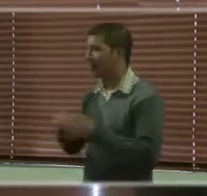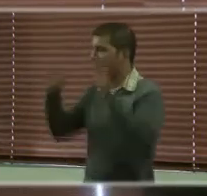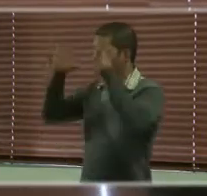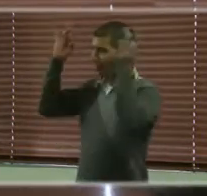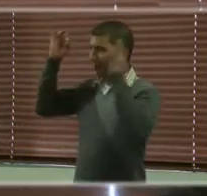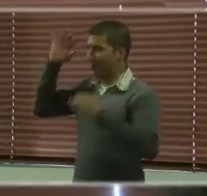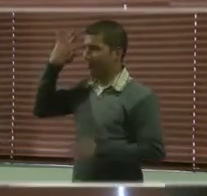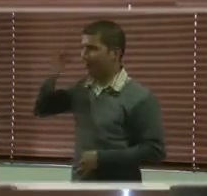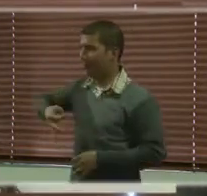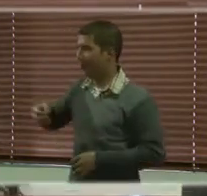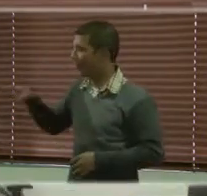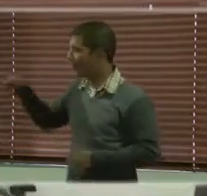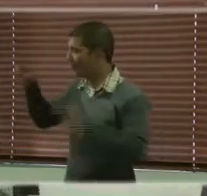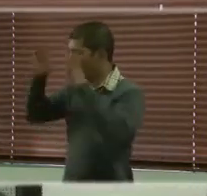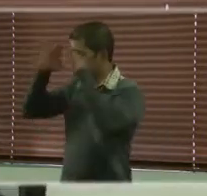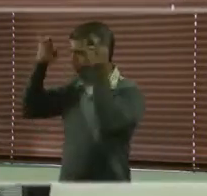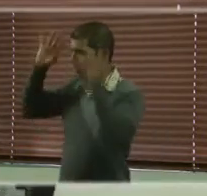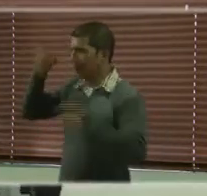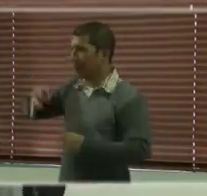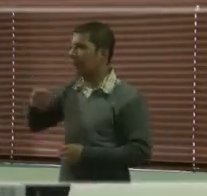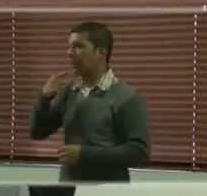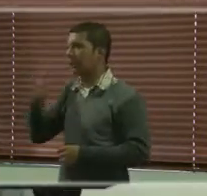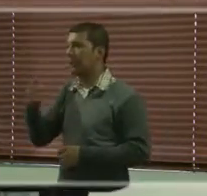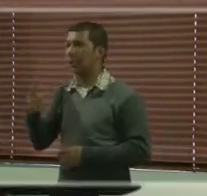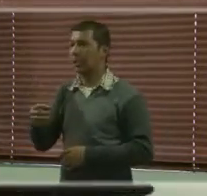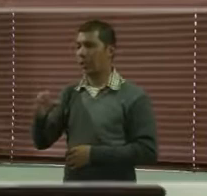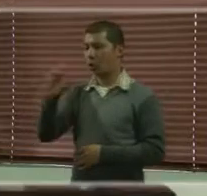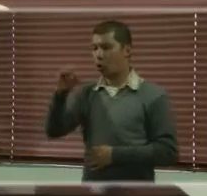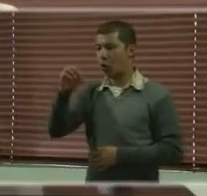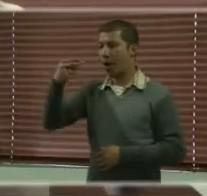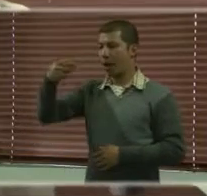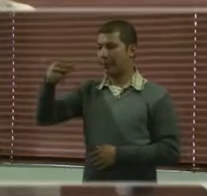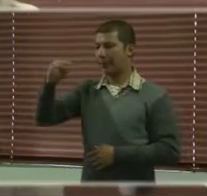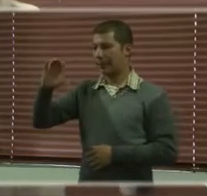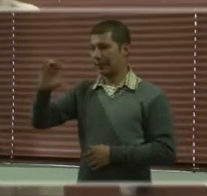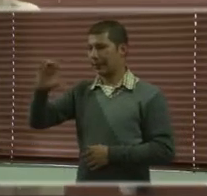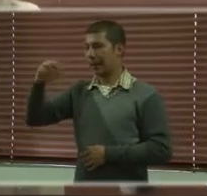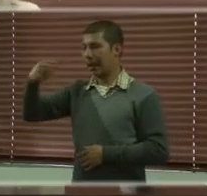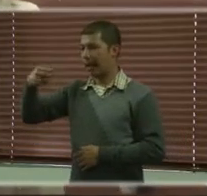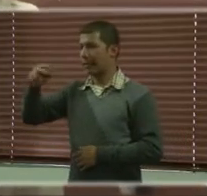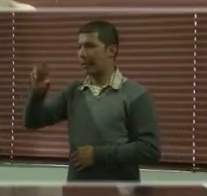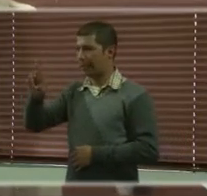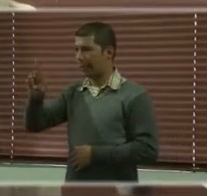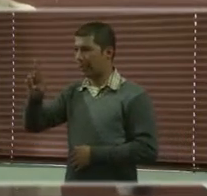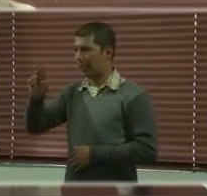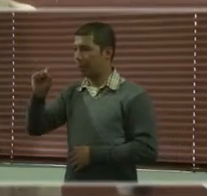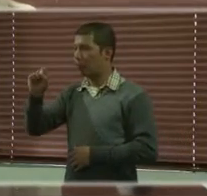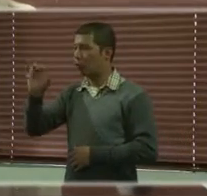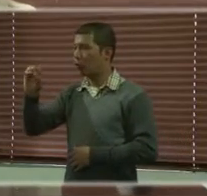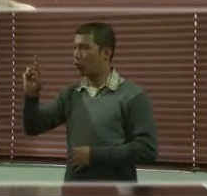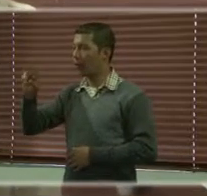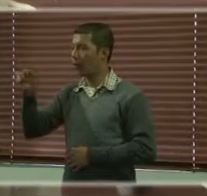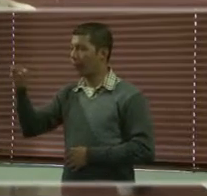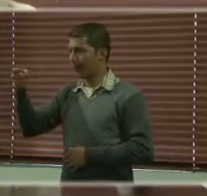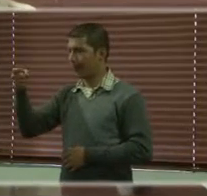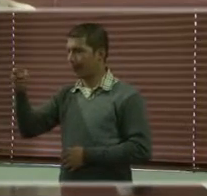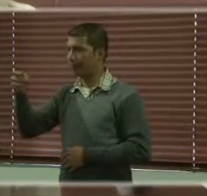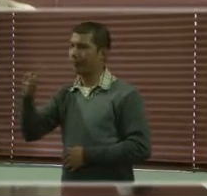se pueden meter a la página o h c h r punto o hereje o